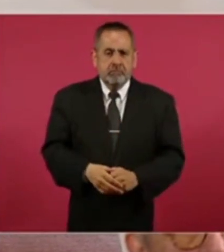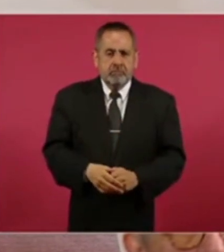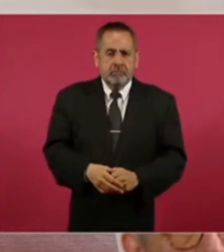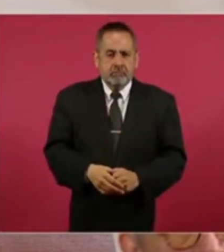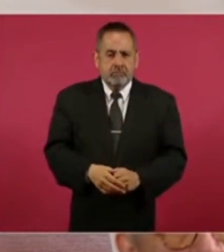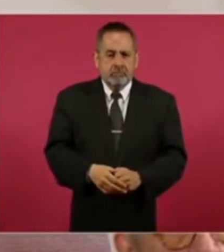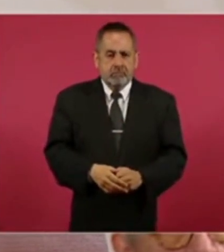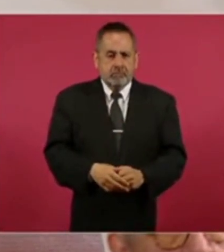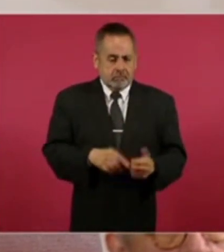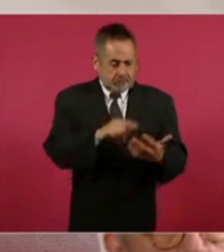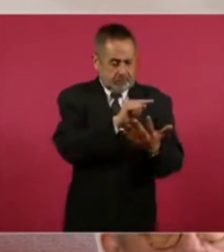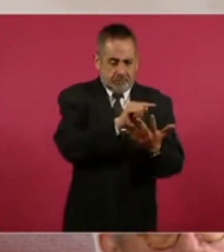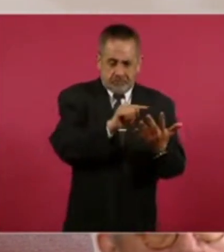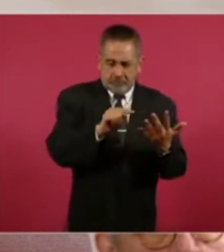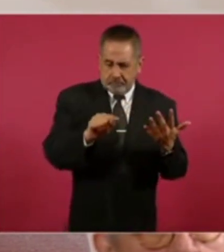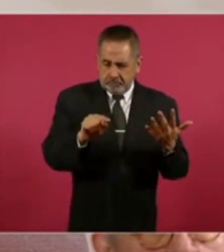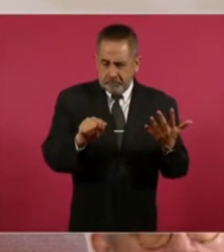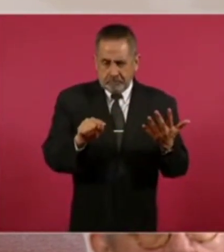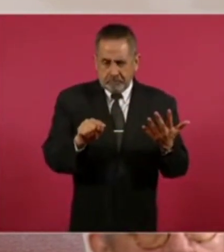Yo tengo que decir